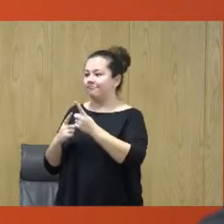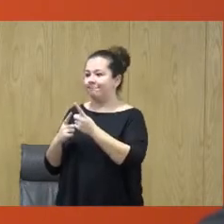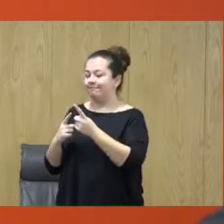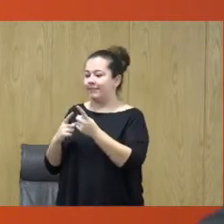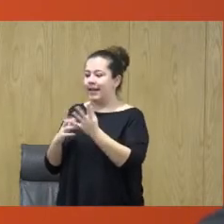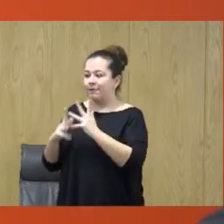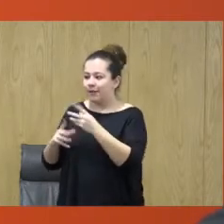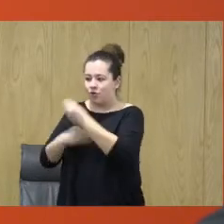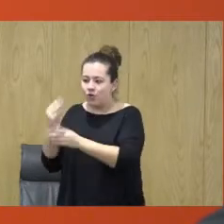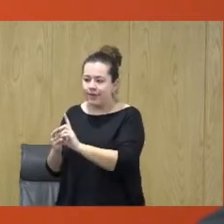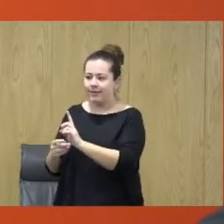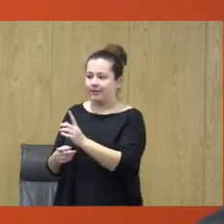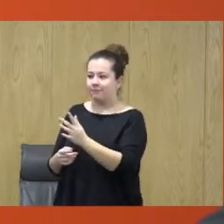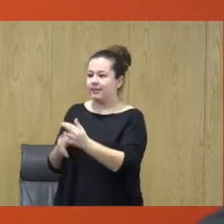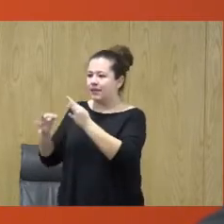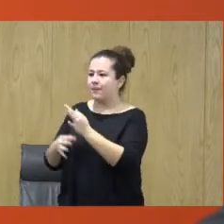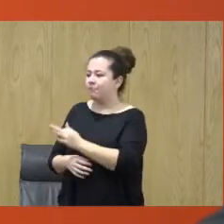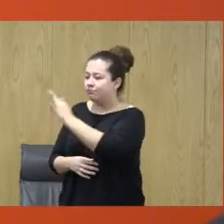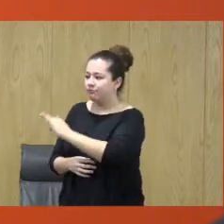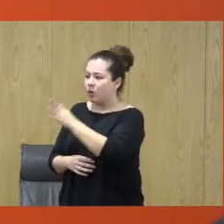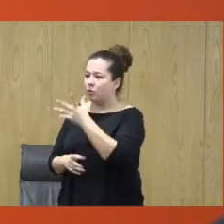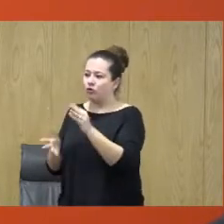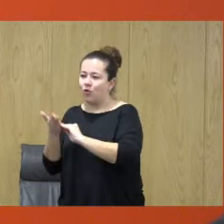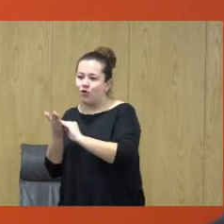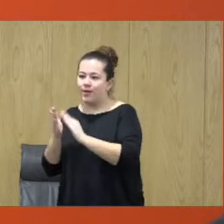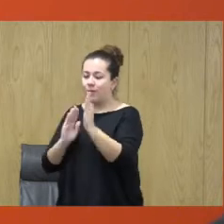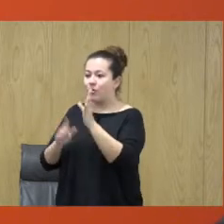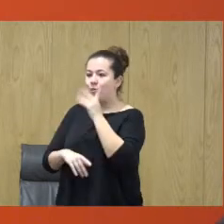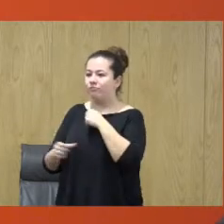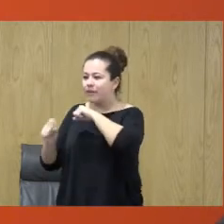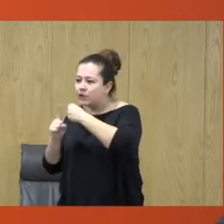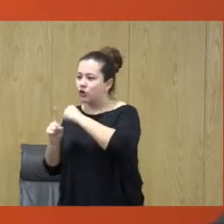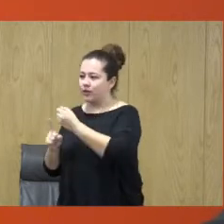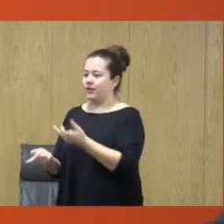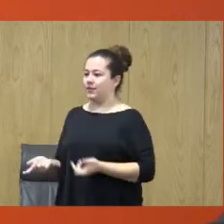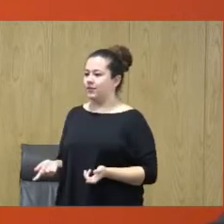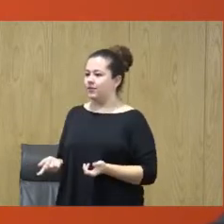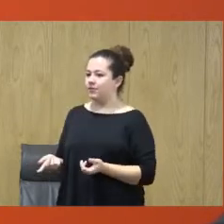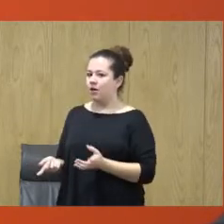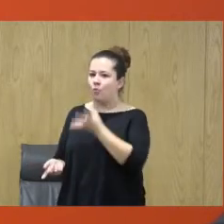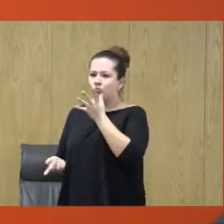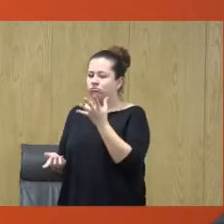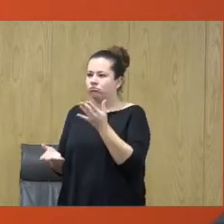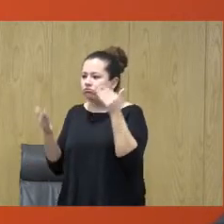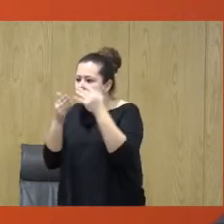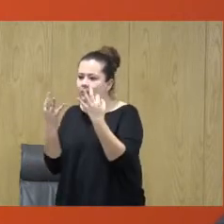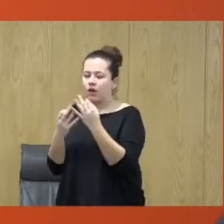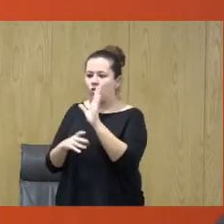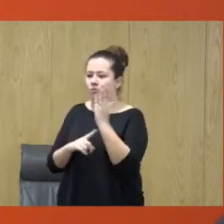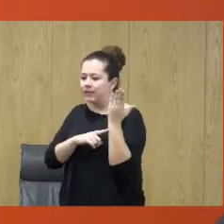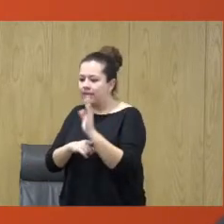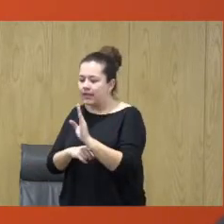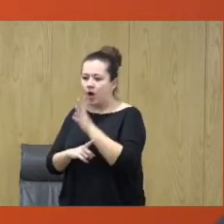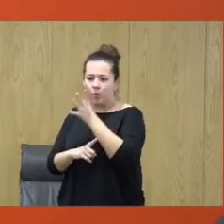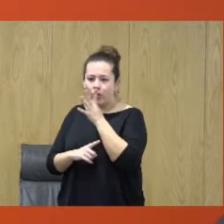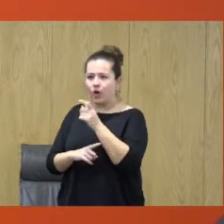están apremiadas por las soluciones del momento, por las presiones, atenazadas por qué atender o por qué presentar